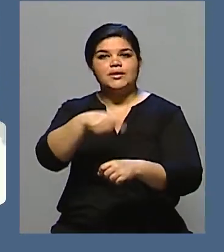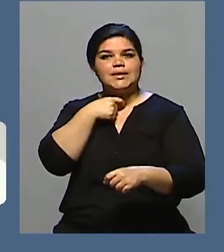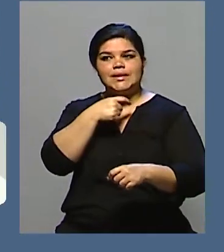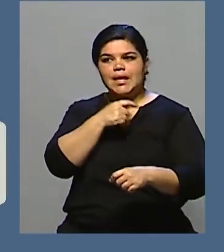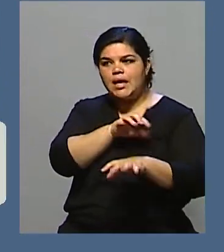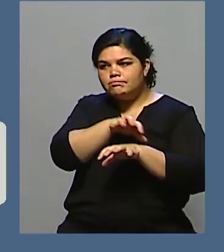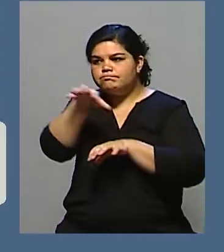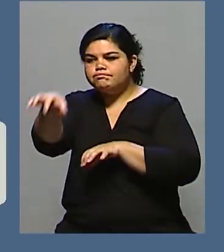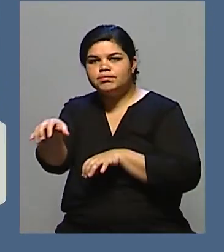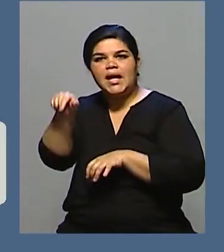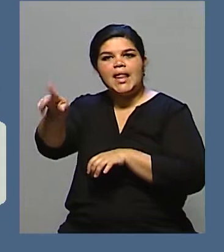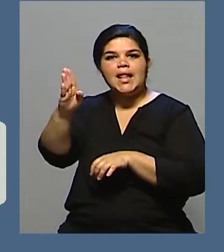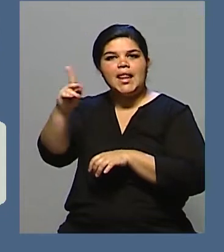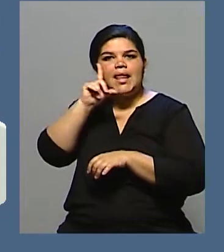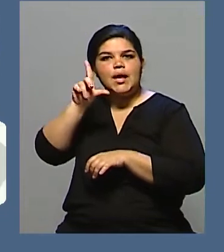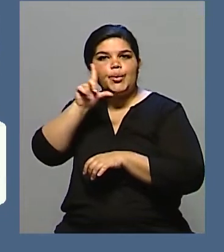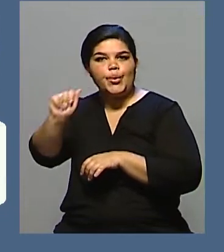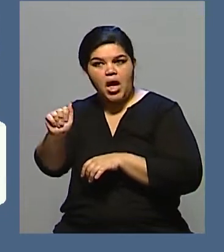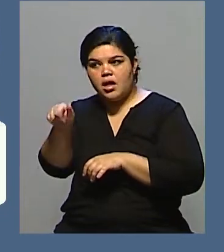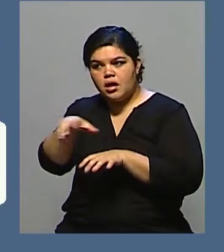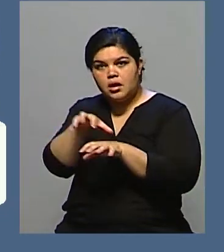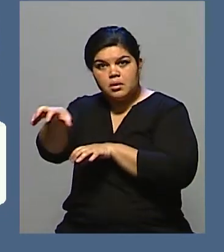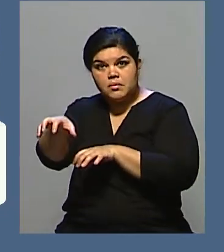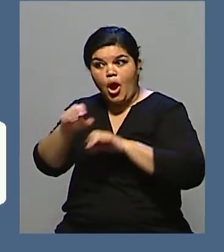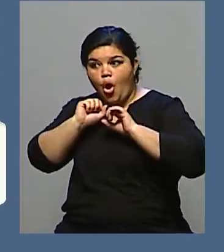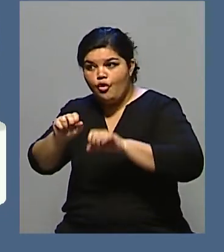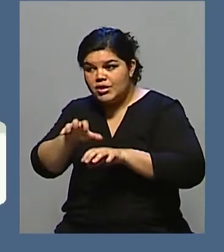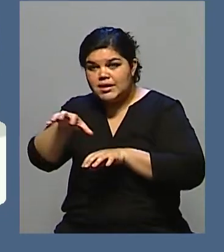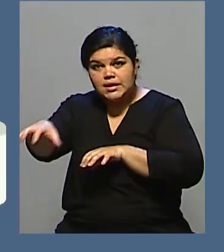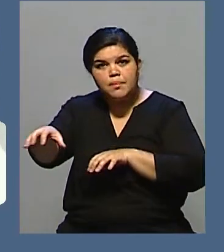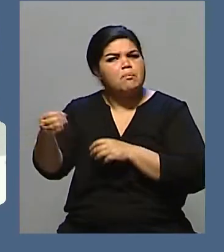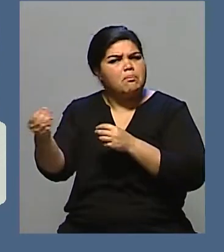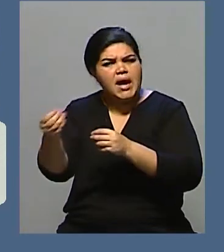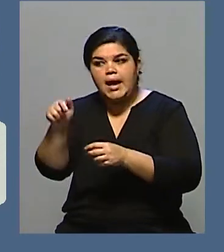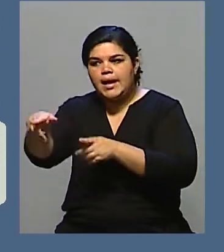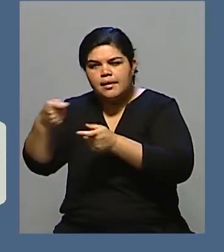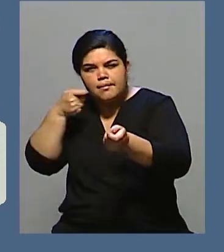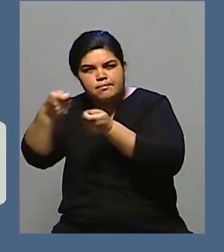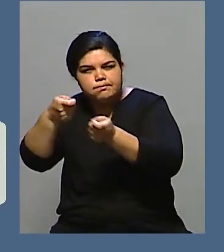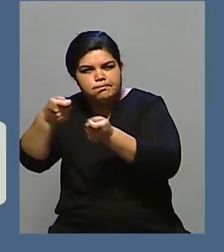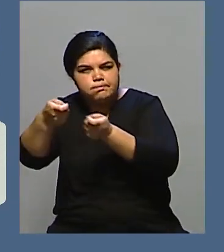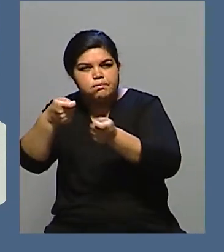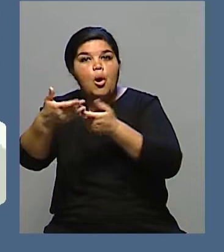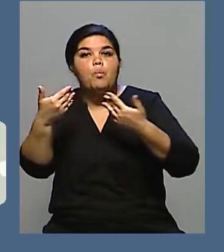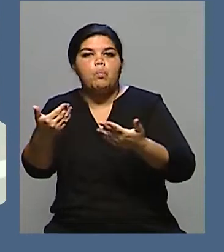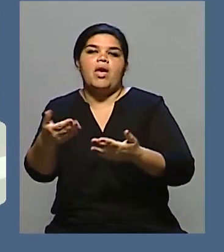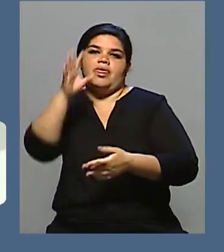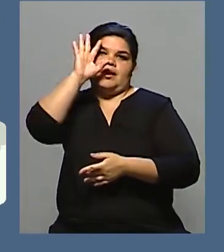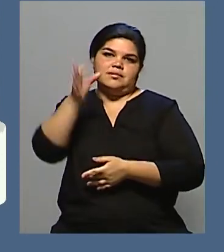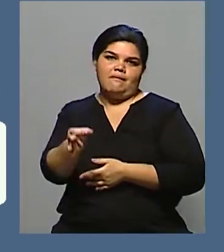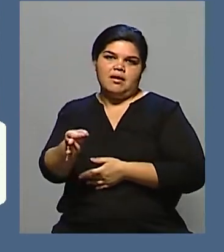que pueda, digamos así, manejar todo esto